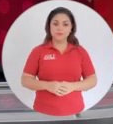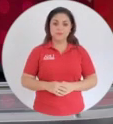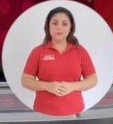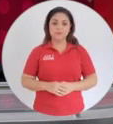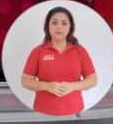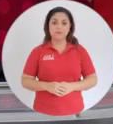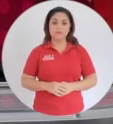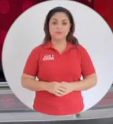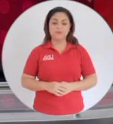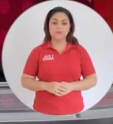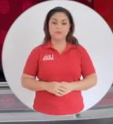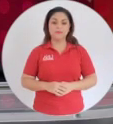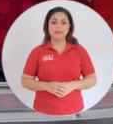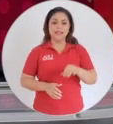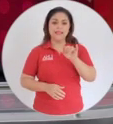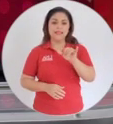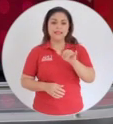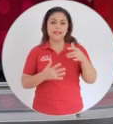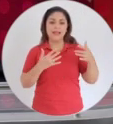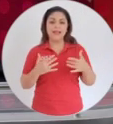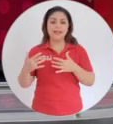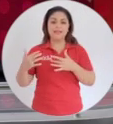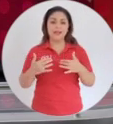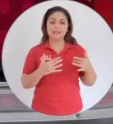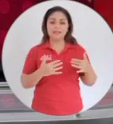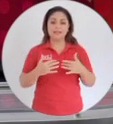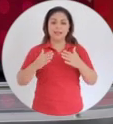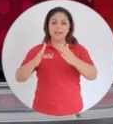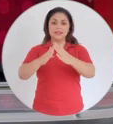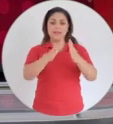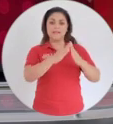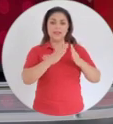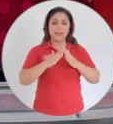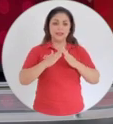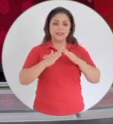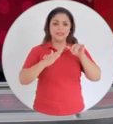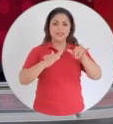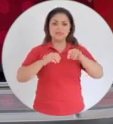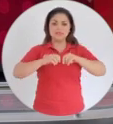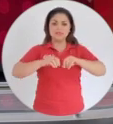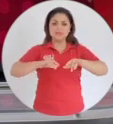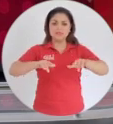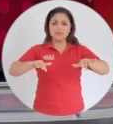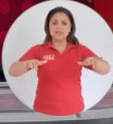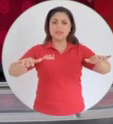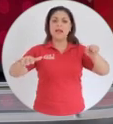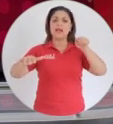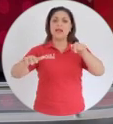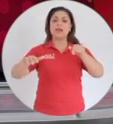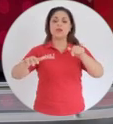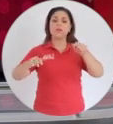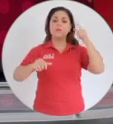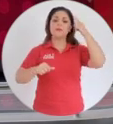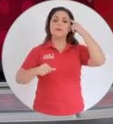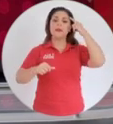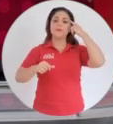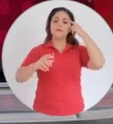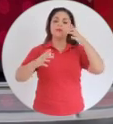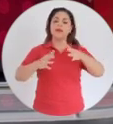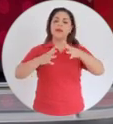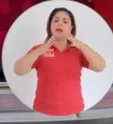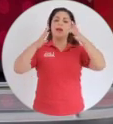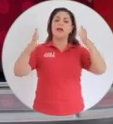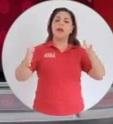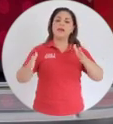y el desenlace de esas guerras civiles nos dejó una gran esperanza, una